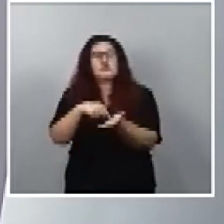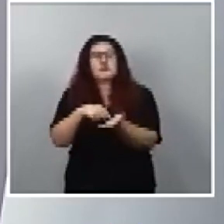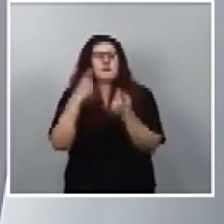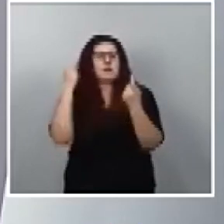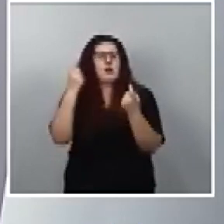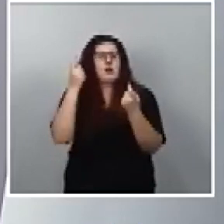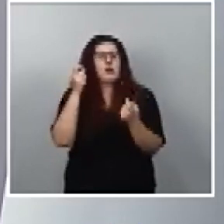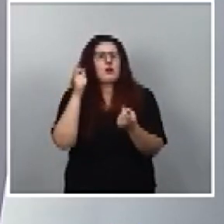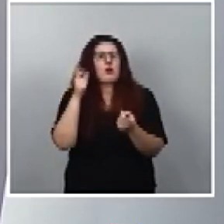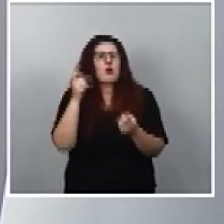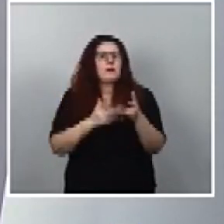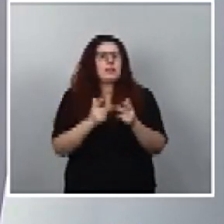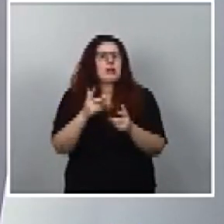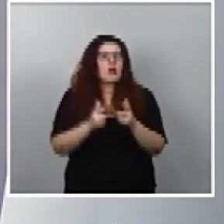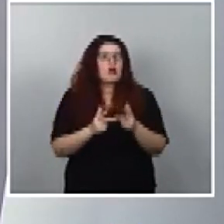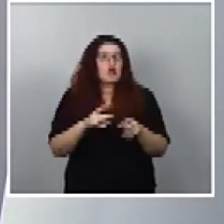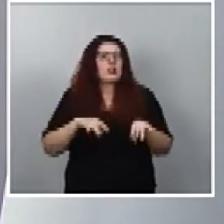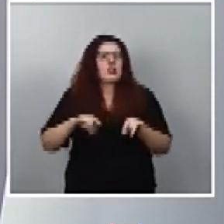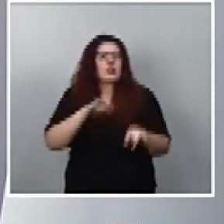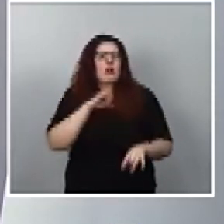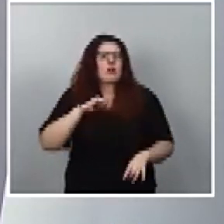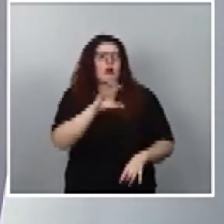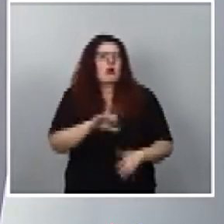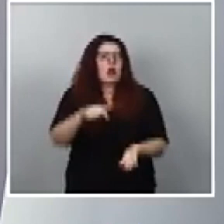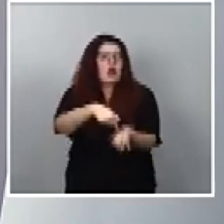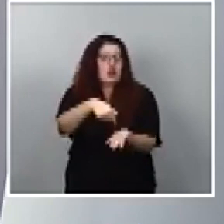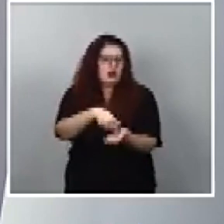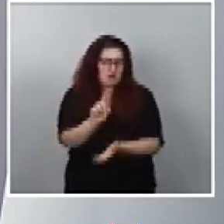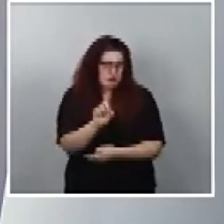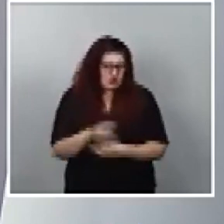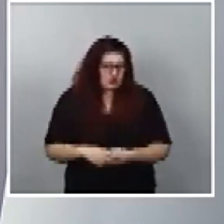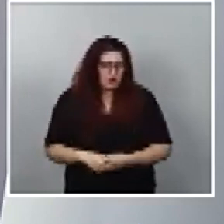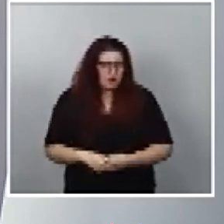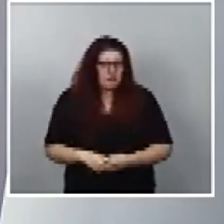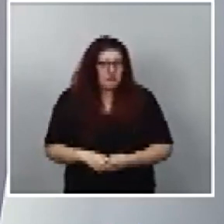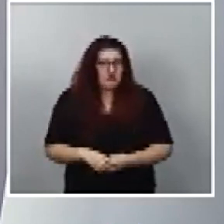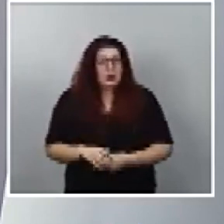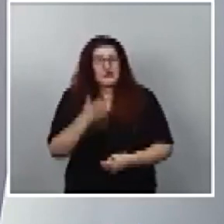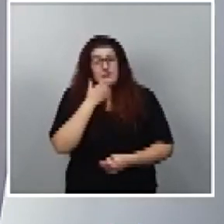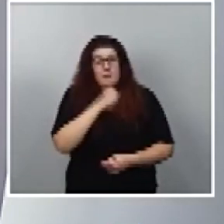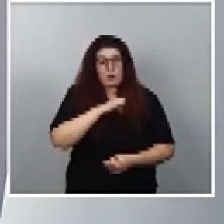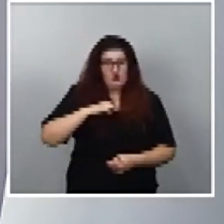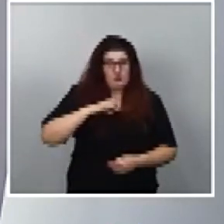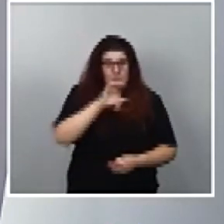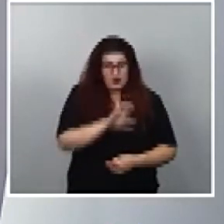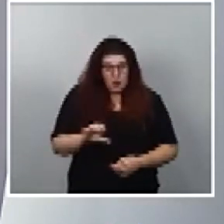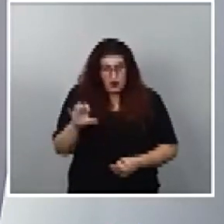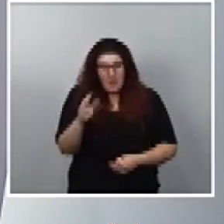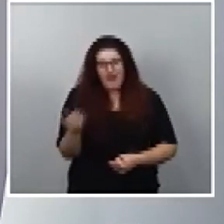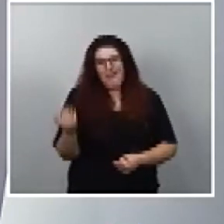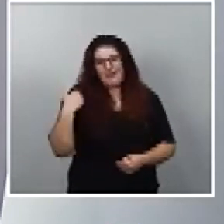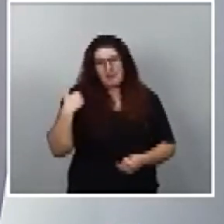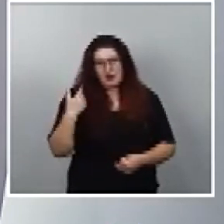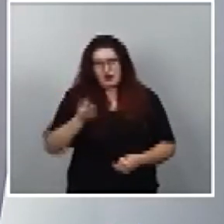añadido a las administraciones territoriales en el caso del subsector comunidades autónomas tal como ayer